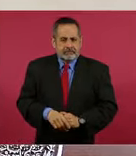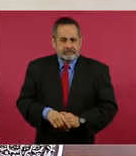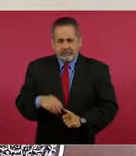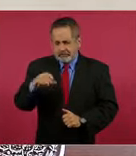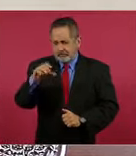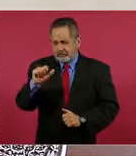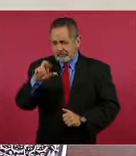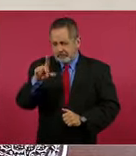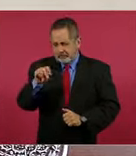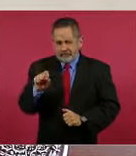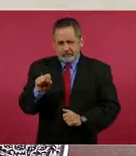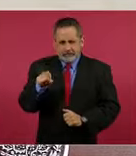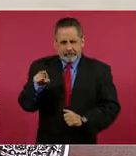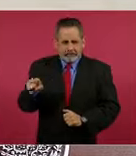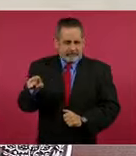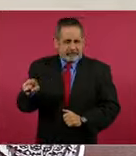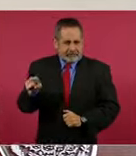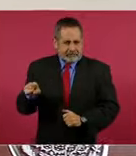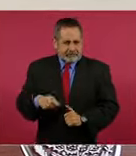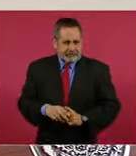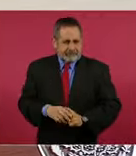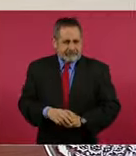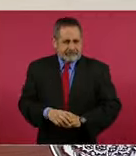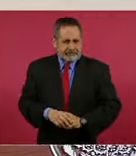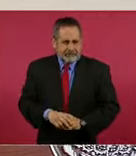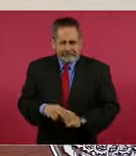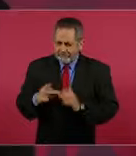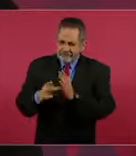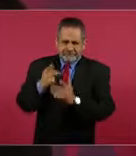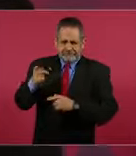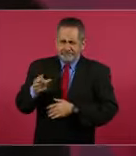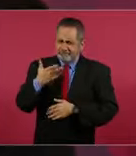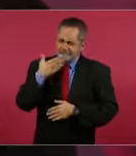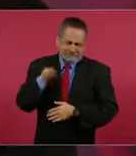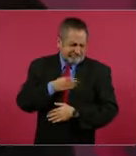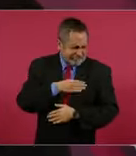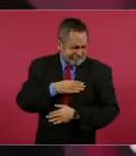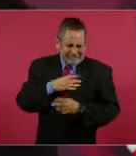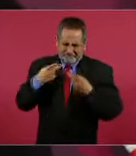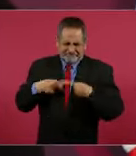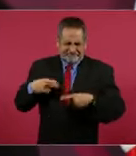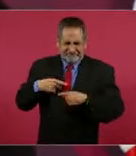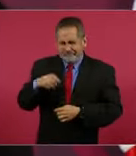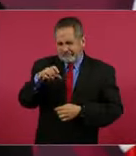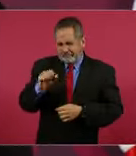Carlos, ¿no? Que es, repito, extraordinaria persona,